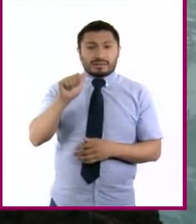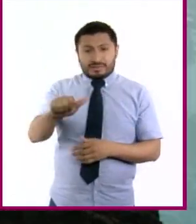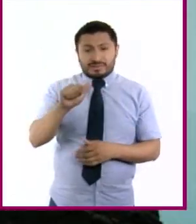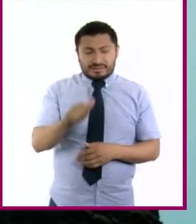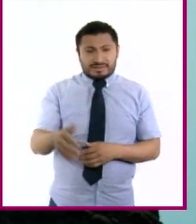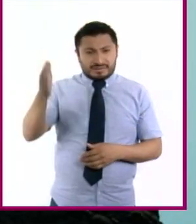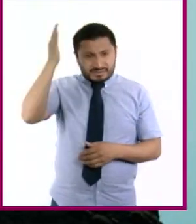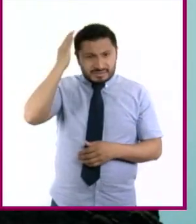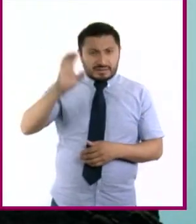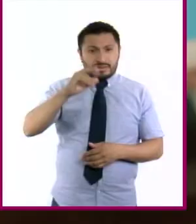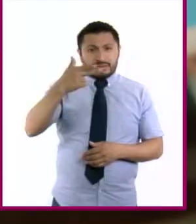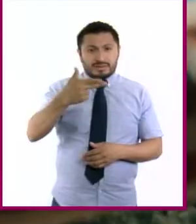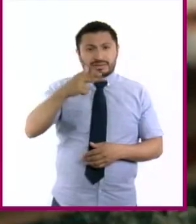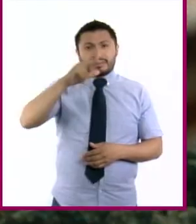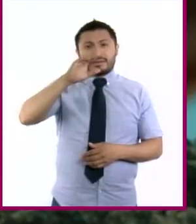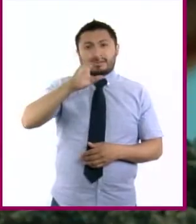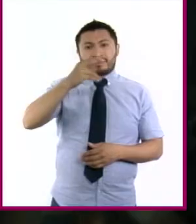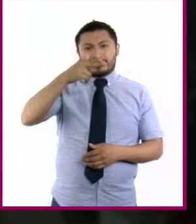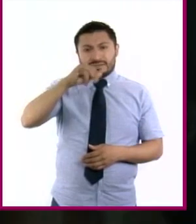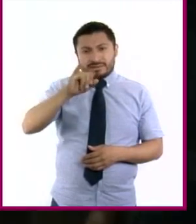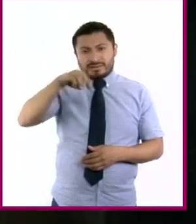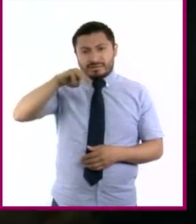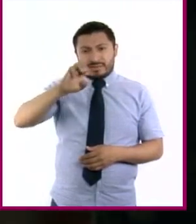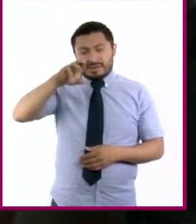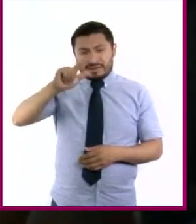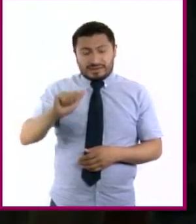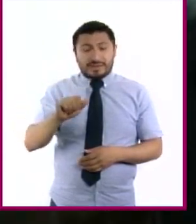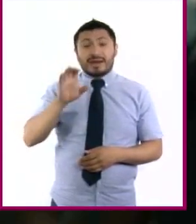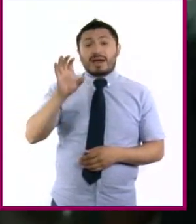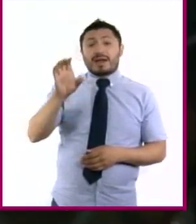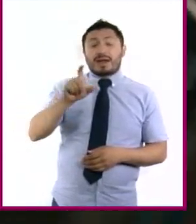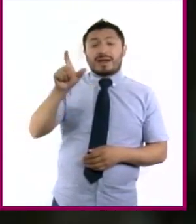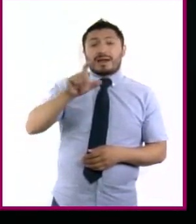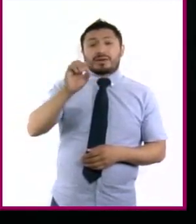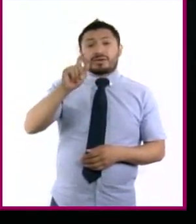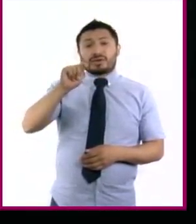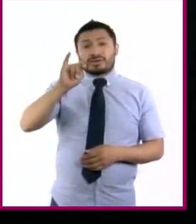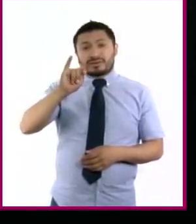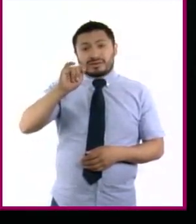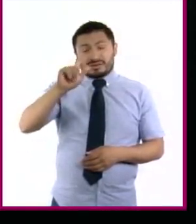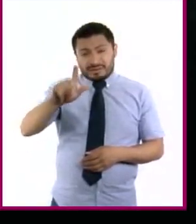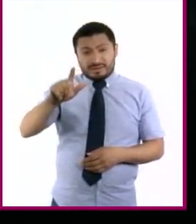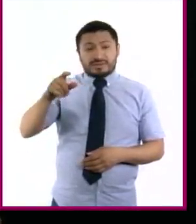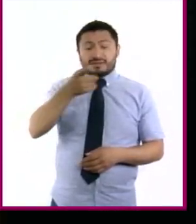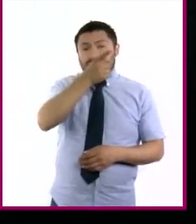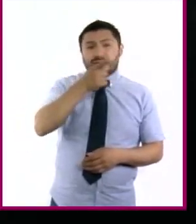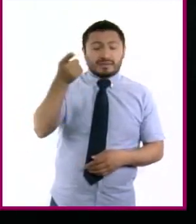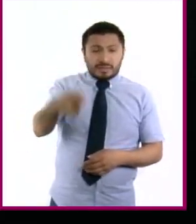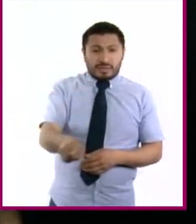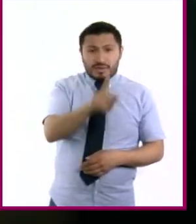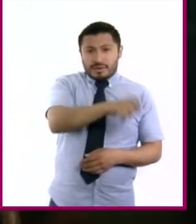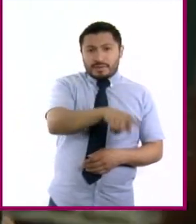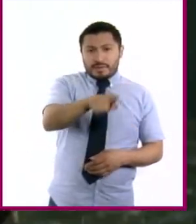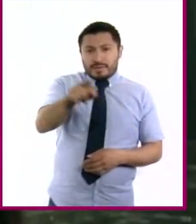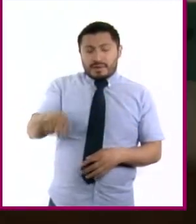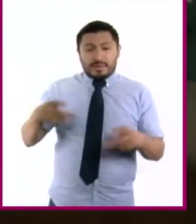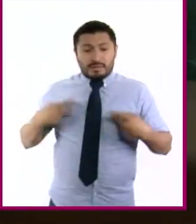líder chichimeca Xotl ordenó que se censara la población. Su método fue